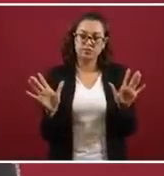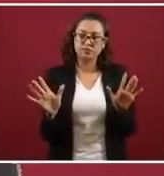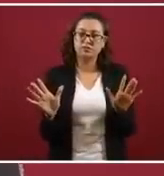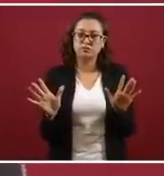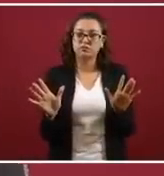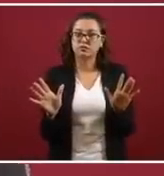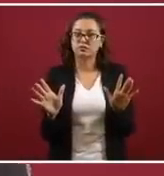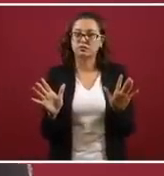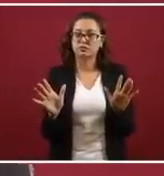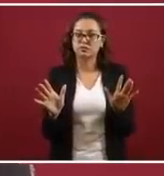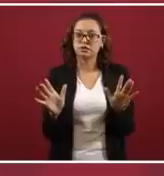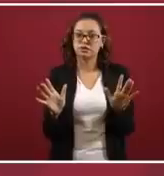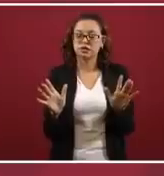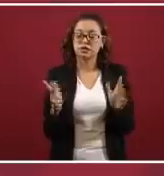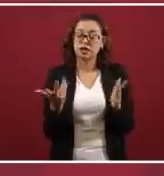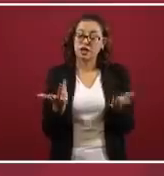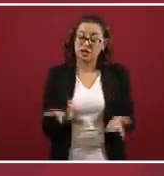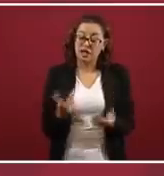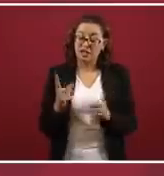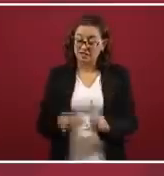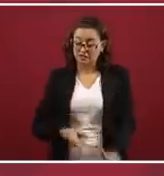diferencia, diría